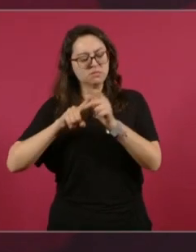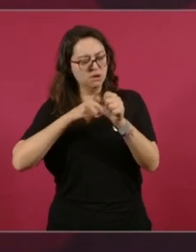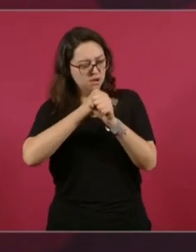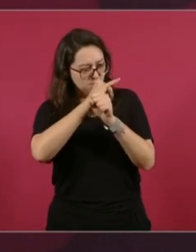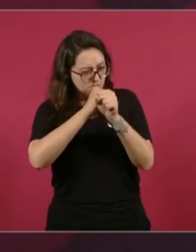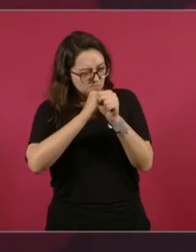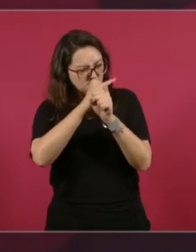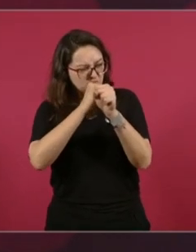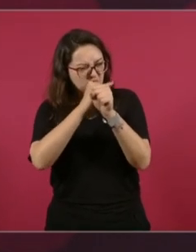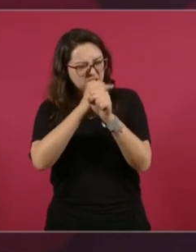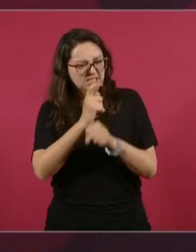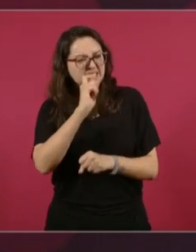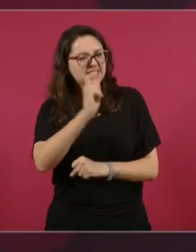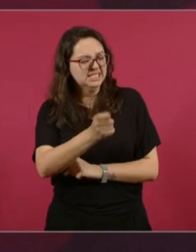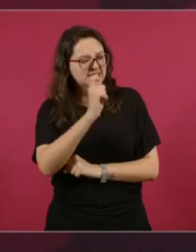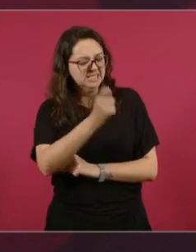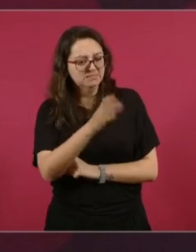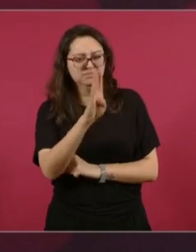de